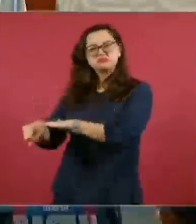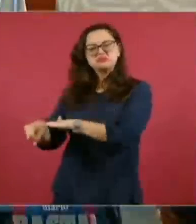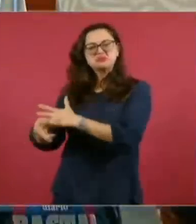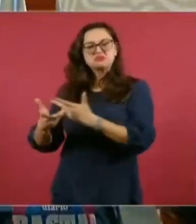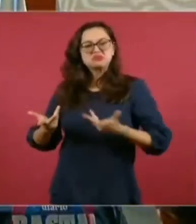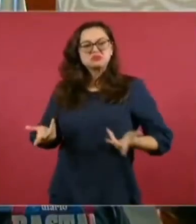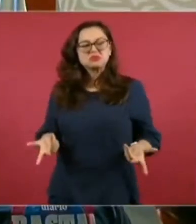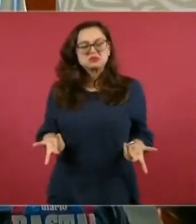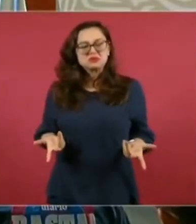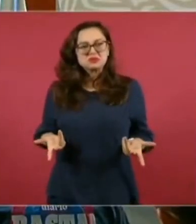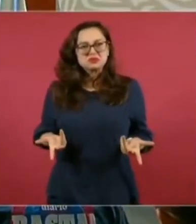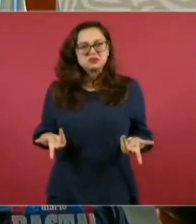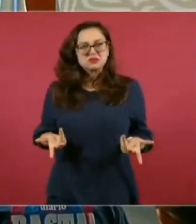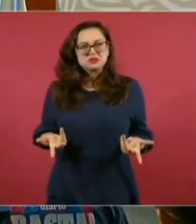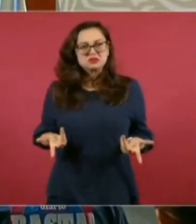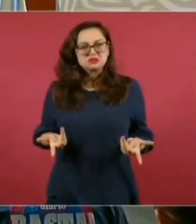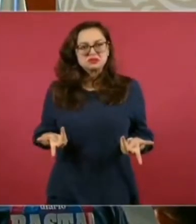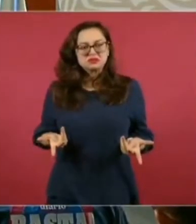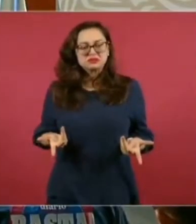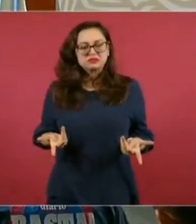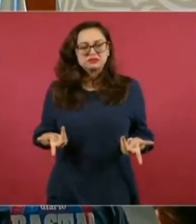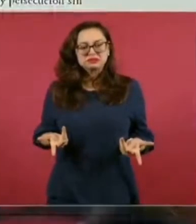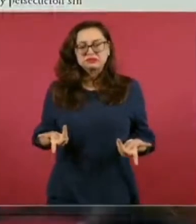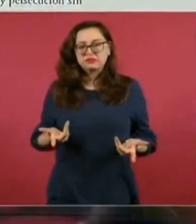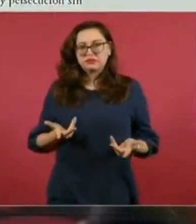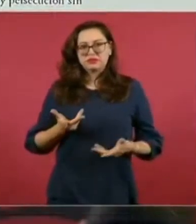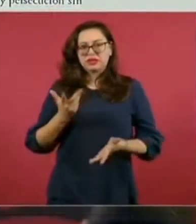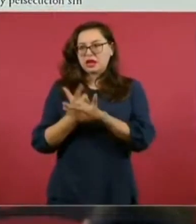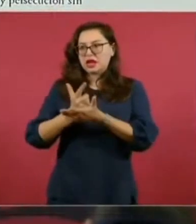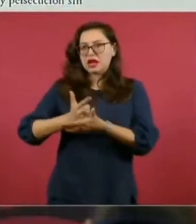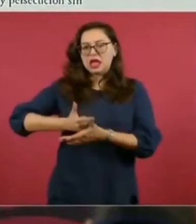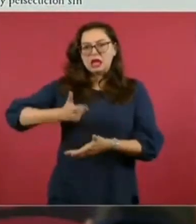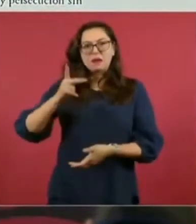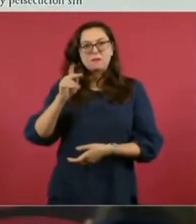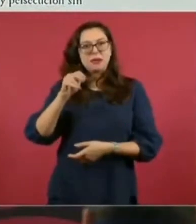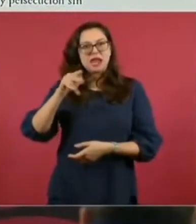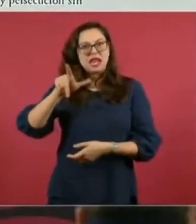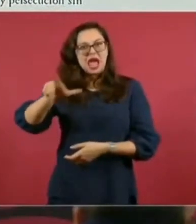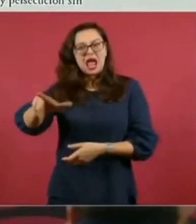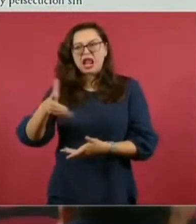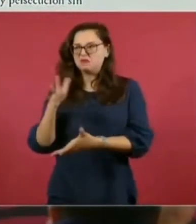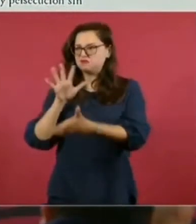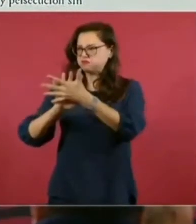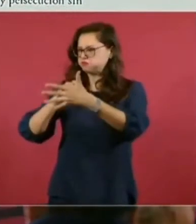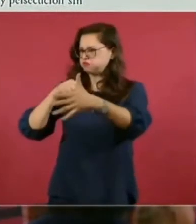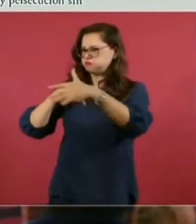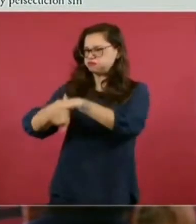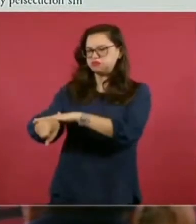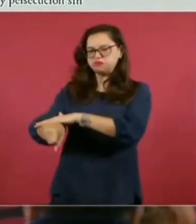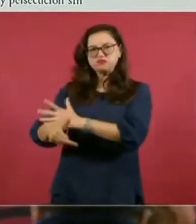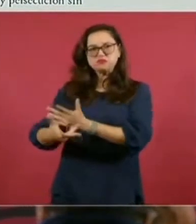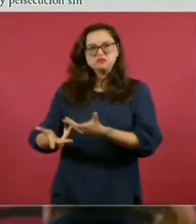reclusorios de alta seguridad, en penales de alta seguridad.